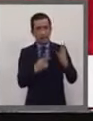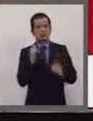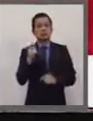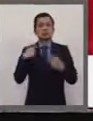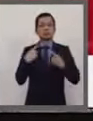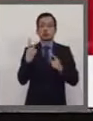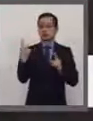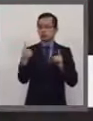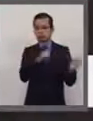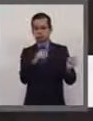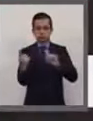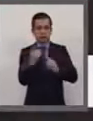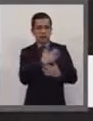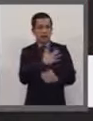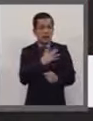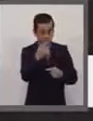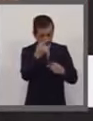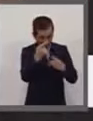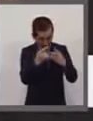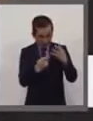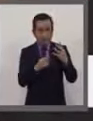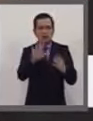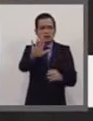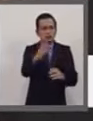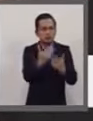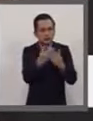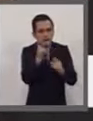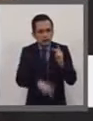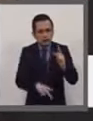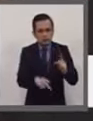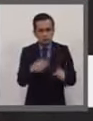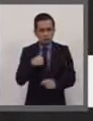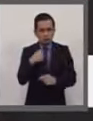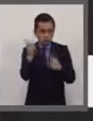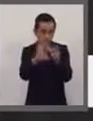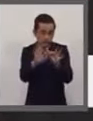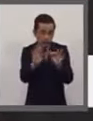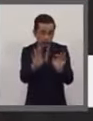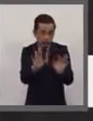se aman, y finalmente, dejen de interrumpirme, las estoy ilustrando.